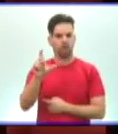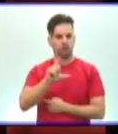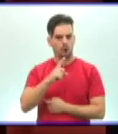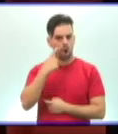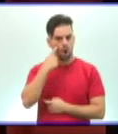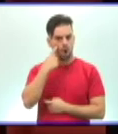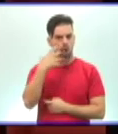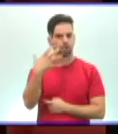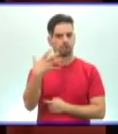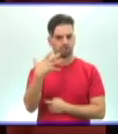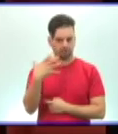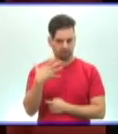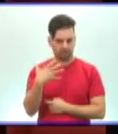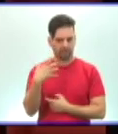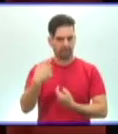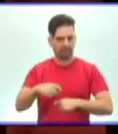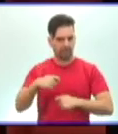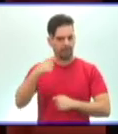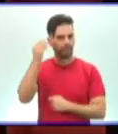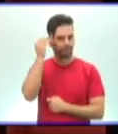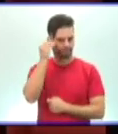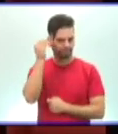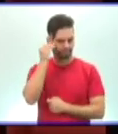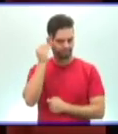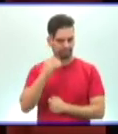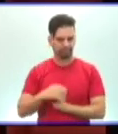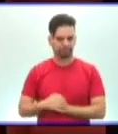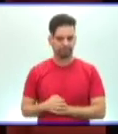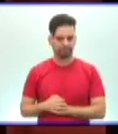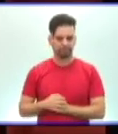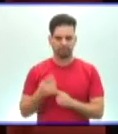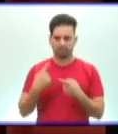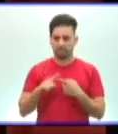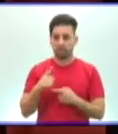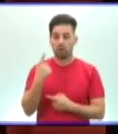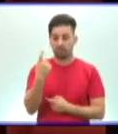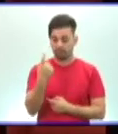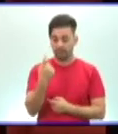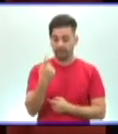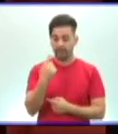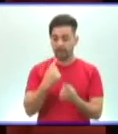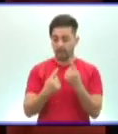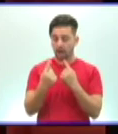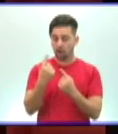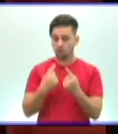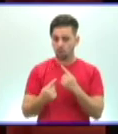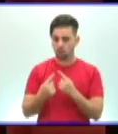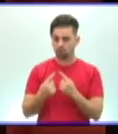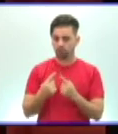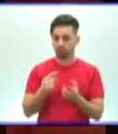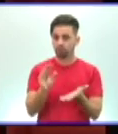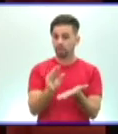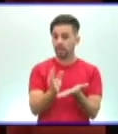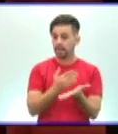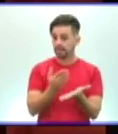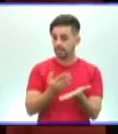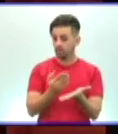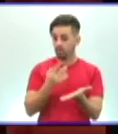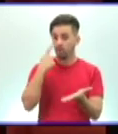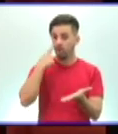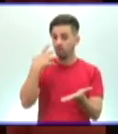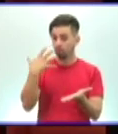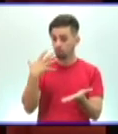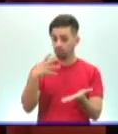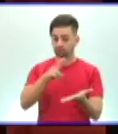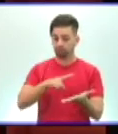y que deben consolidar, pero no son todos. En su libro de texto aparecen todos los contenidos y conceptos necesarios para seguir